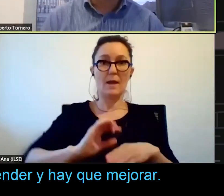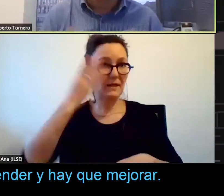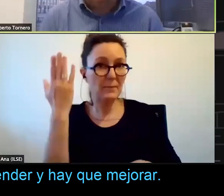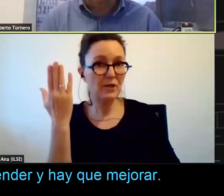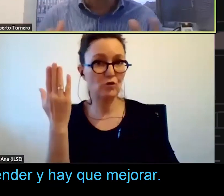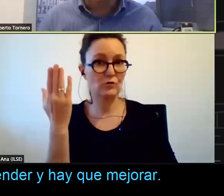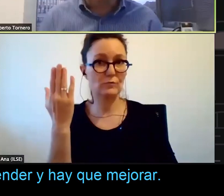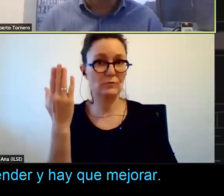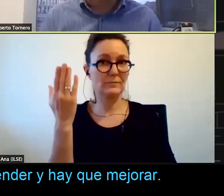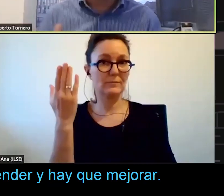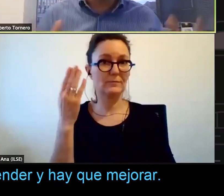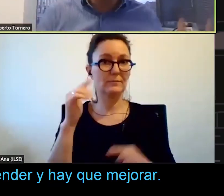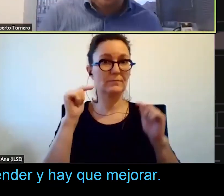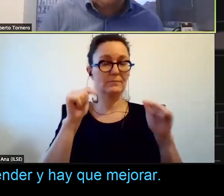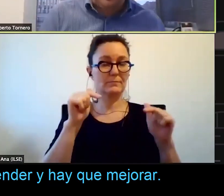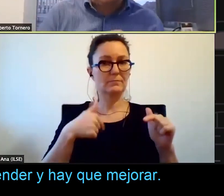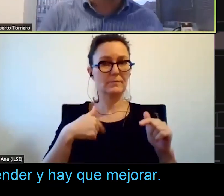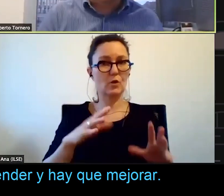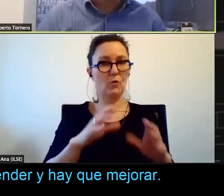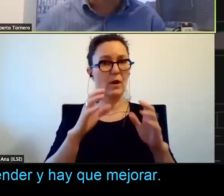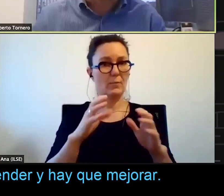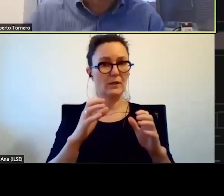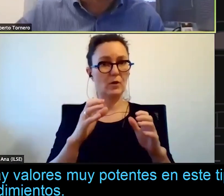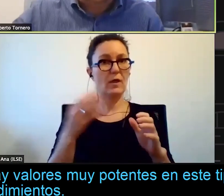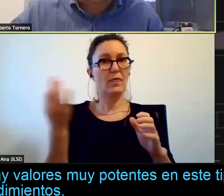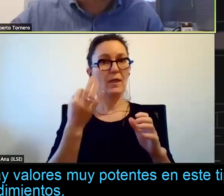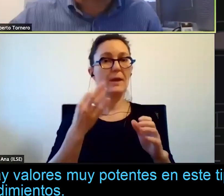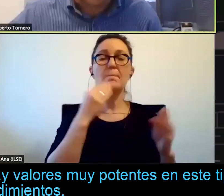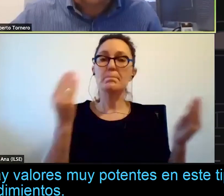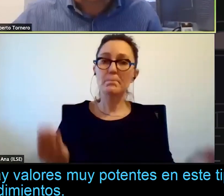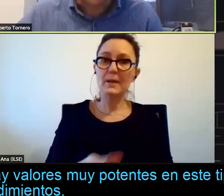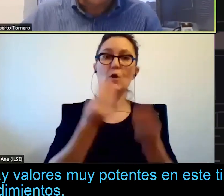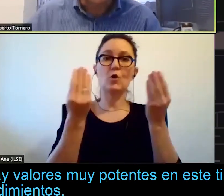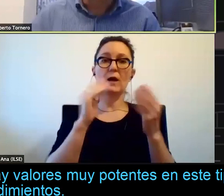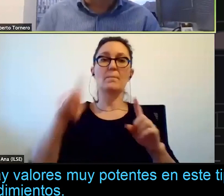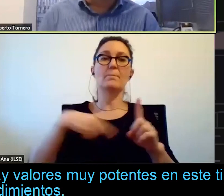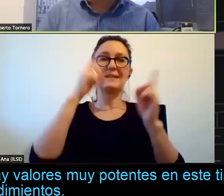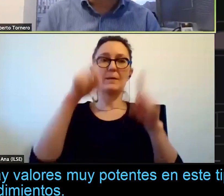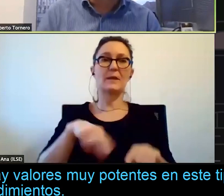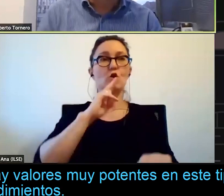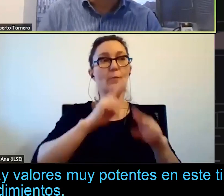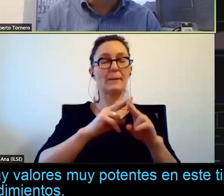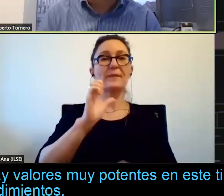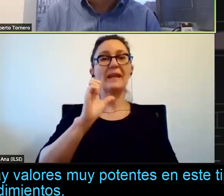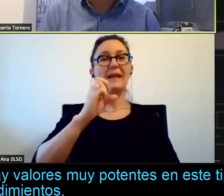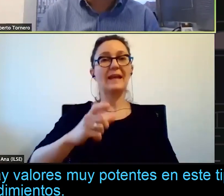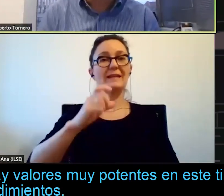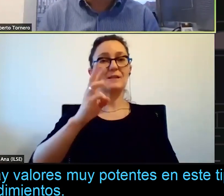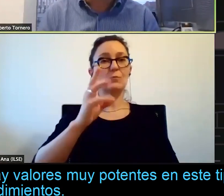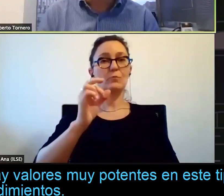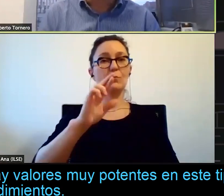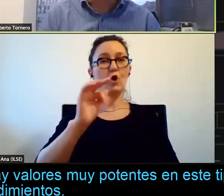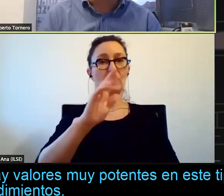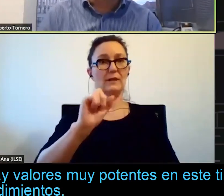y sigo aprendiendo, que no solo hay que aprender, hay que mejorar, creo que hay que exportar porque hay valores